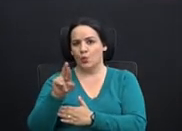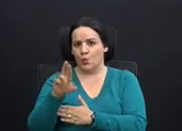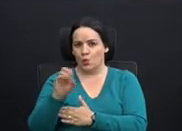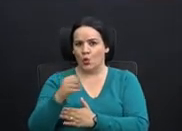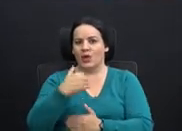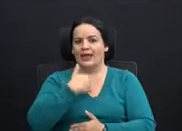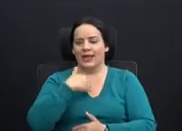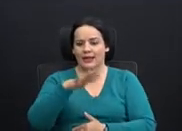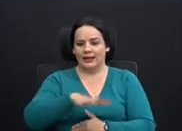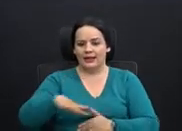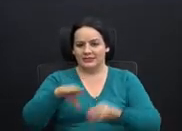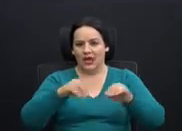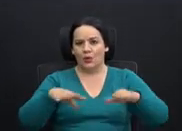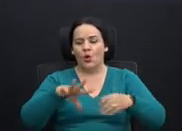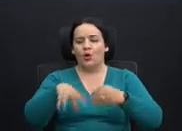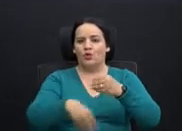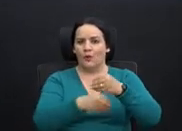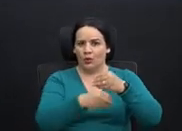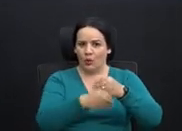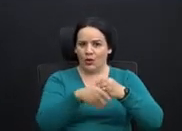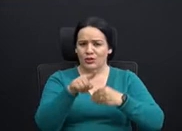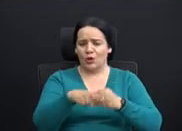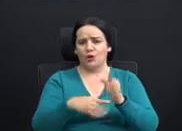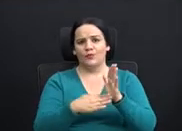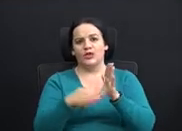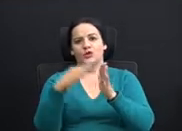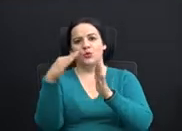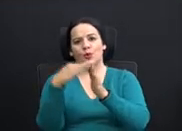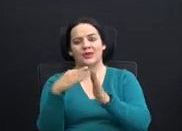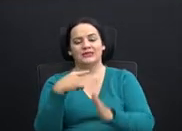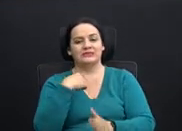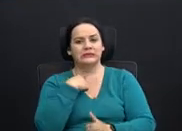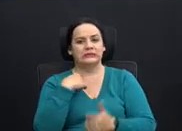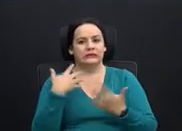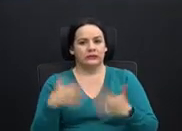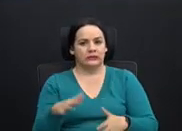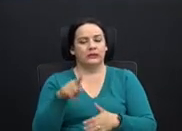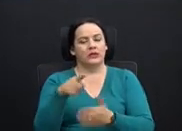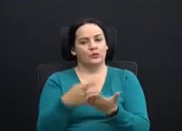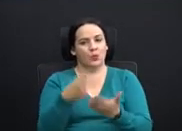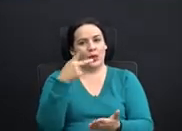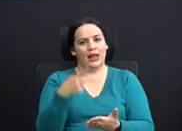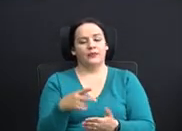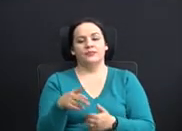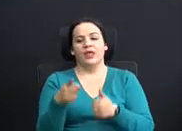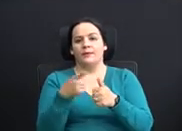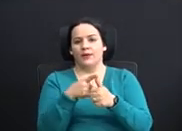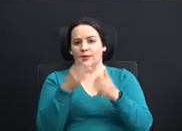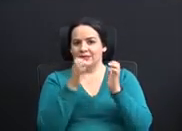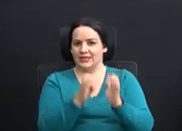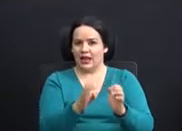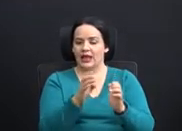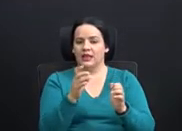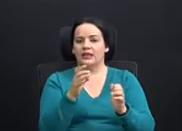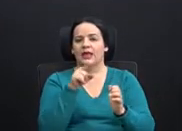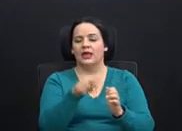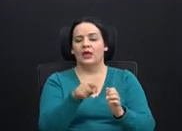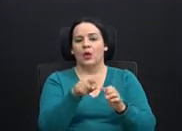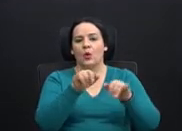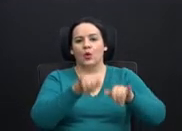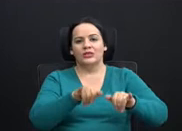a costar esto y cómo se va a pagar esos millones. Con muchísimo gusto. La estrategia va en 2 días. Uno es en contener la actividad del